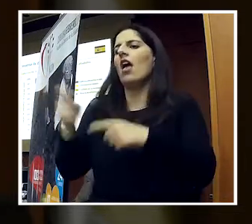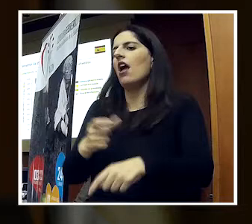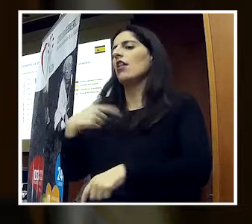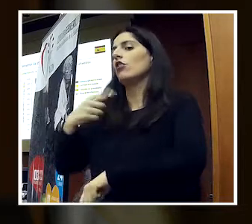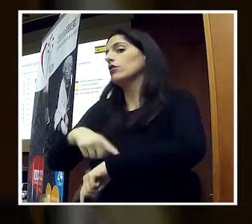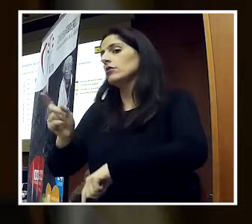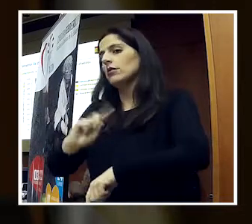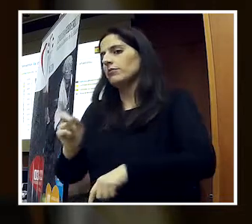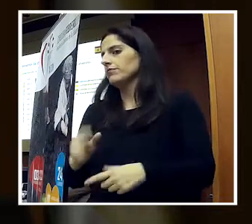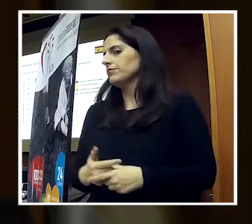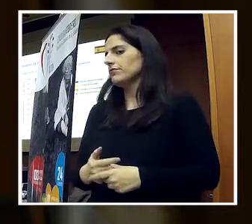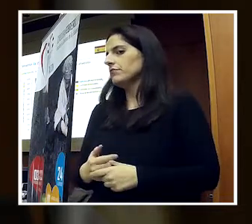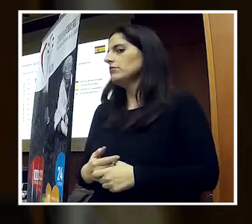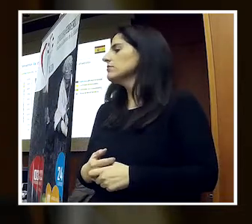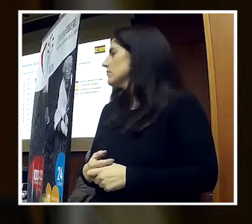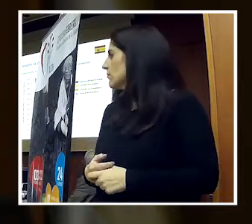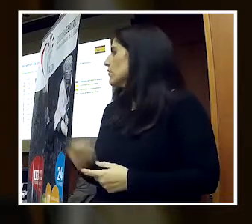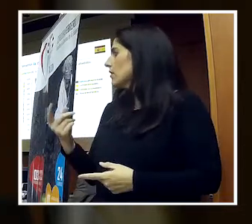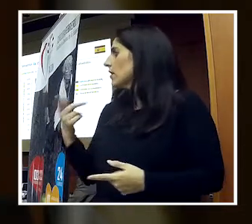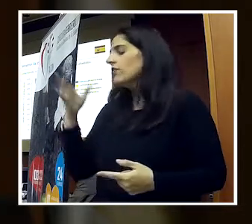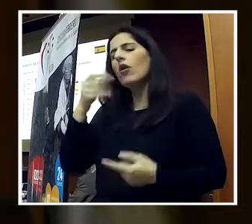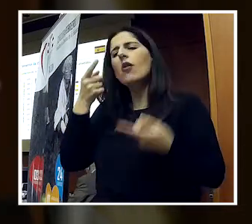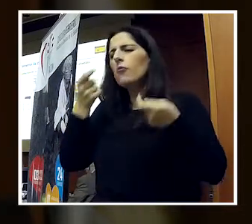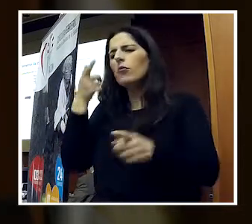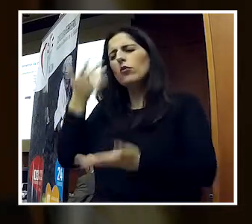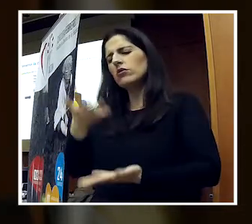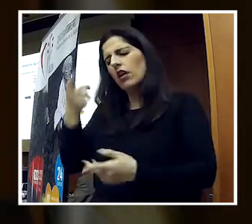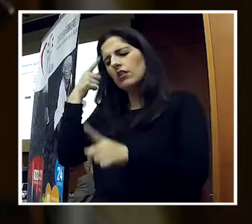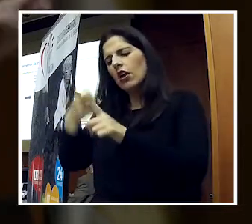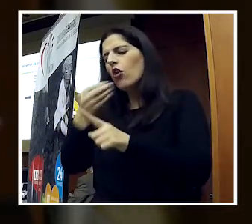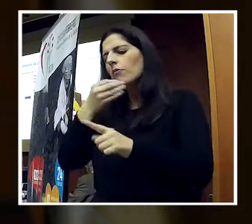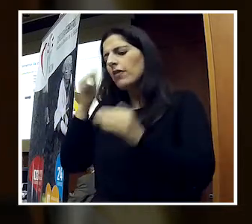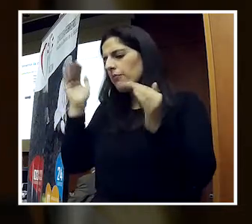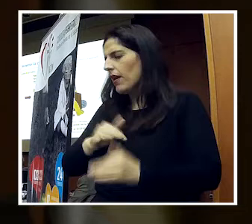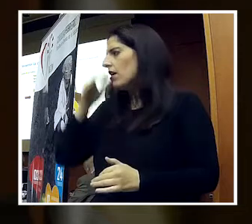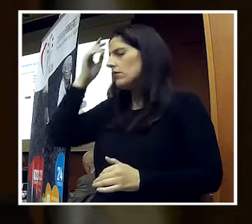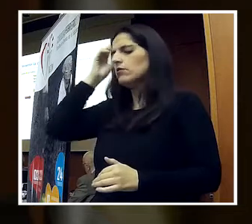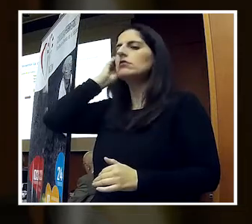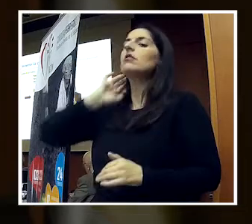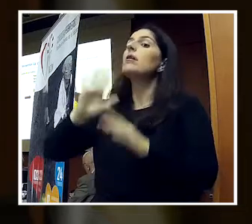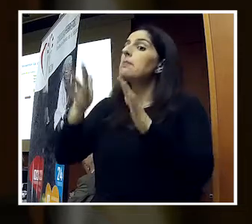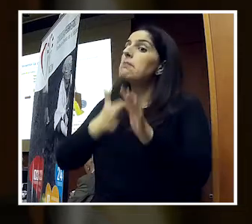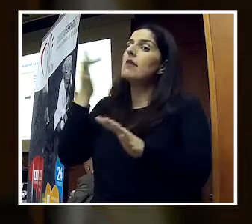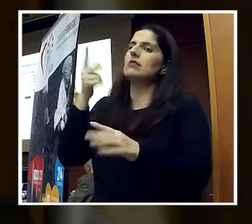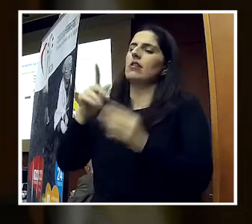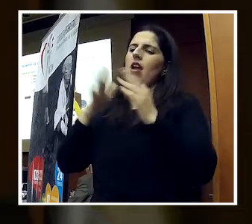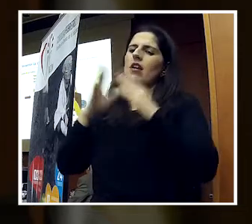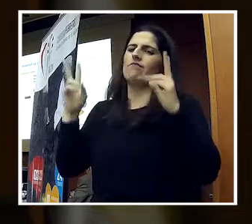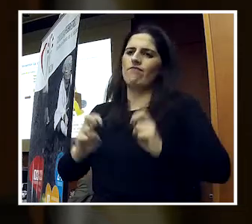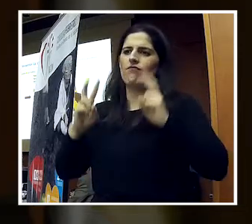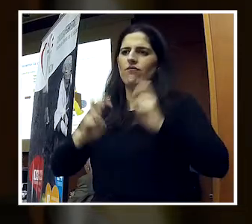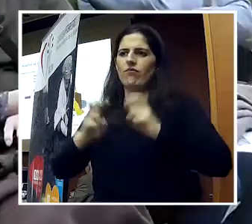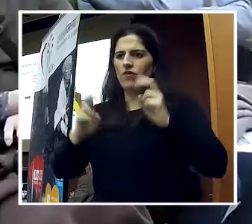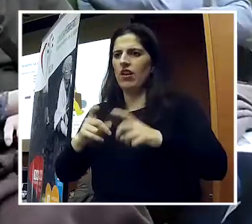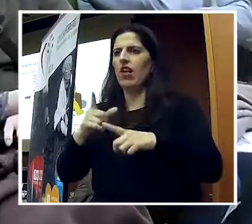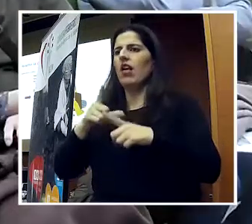el consumo de comida procesada. Esto puede ser una de las causas. Pero también lo es el sedentarismo. El 54% de